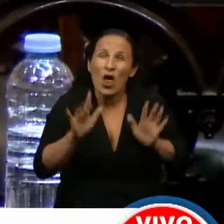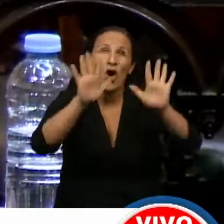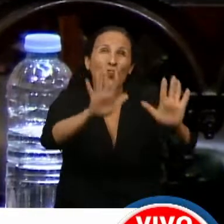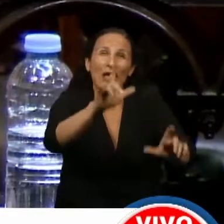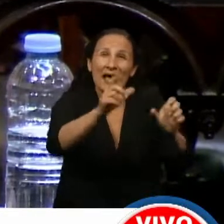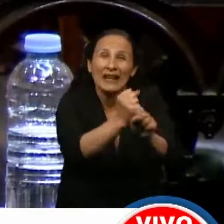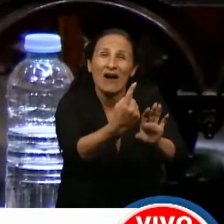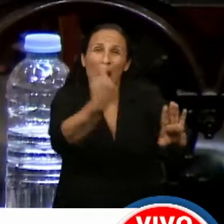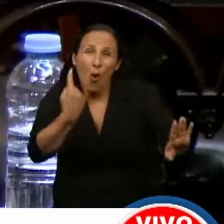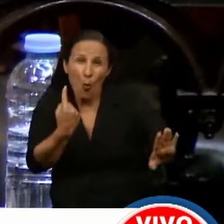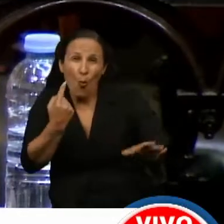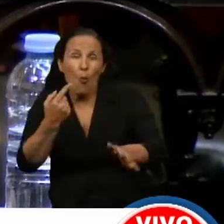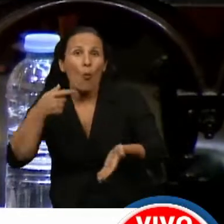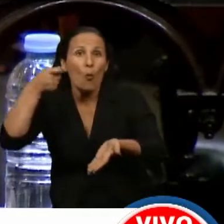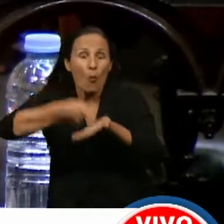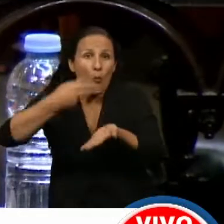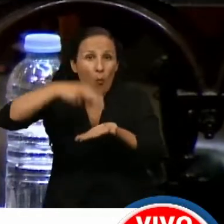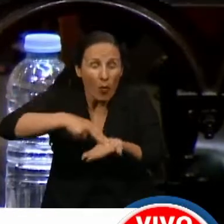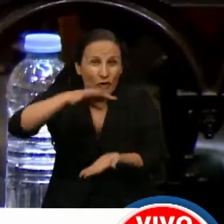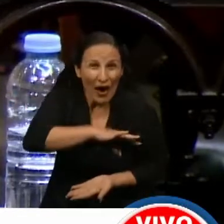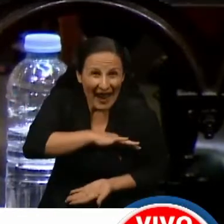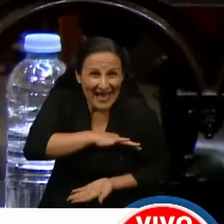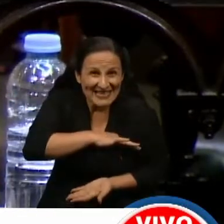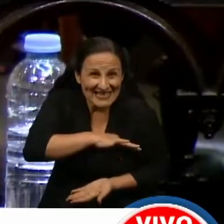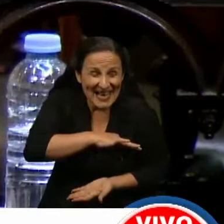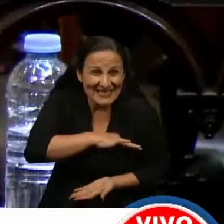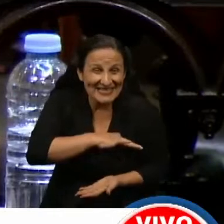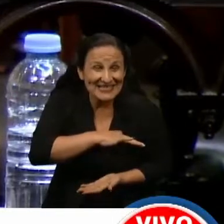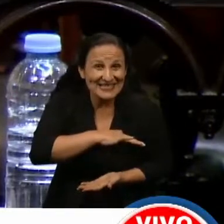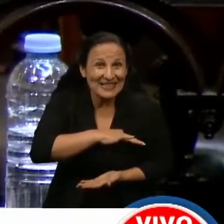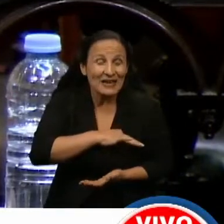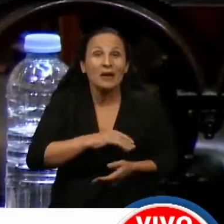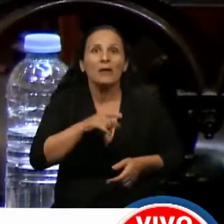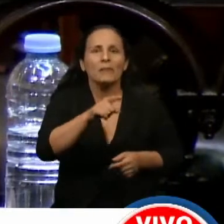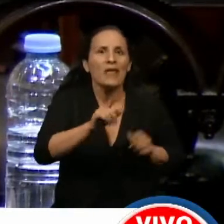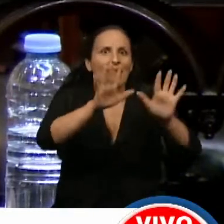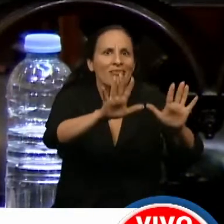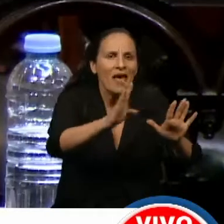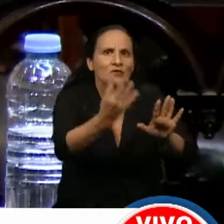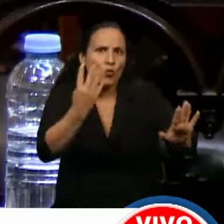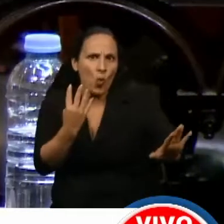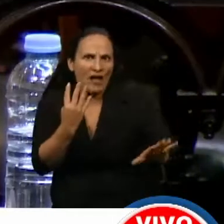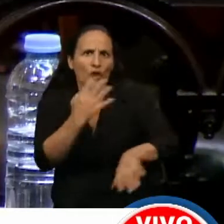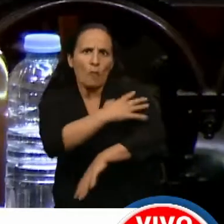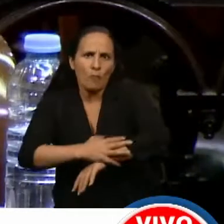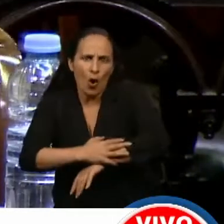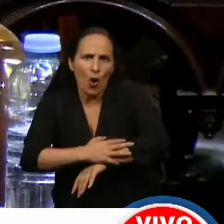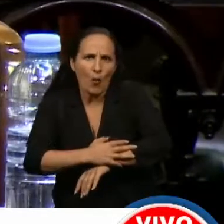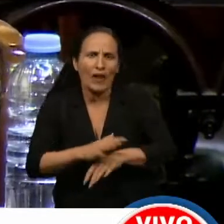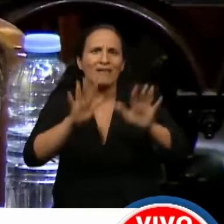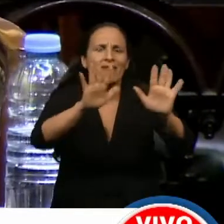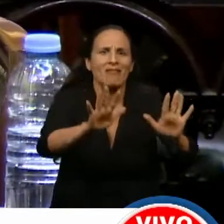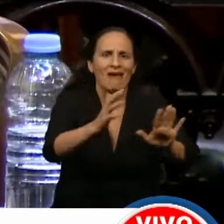1 de cada 10 trabajadores pagan ganancias, 4 de cada 10 argentinos son pobres y 6 de cada 10 niños